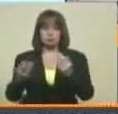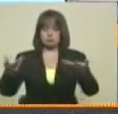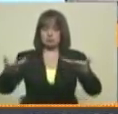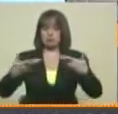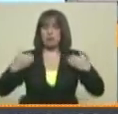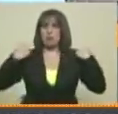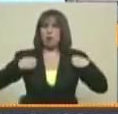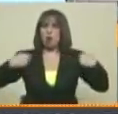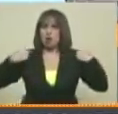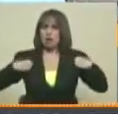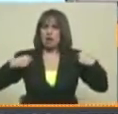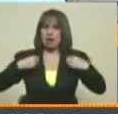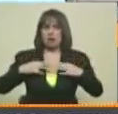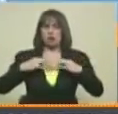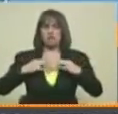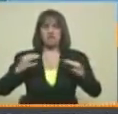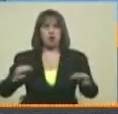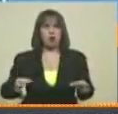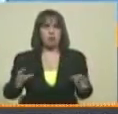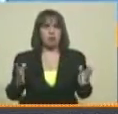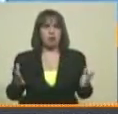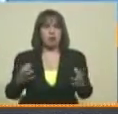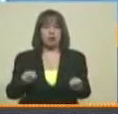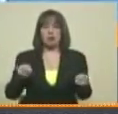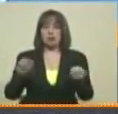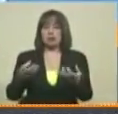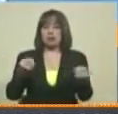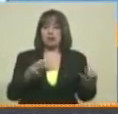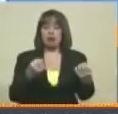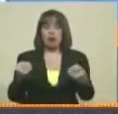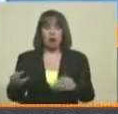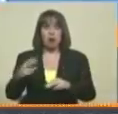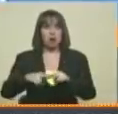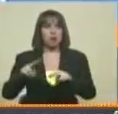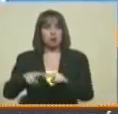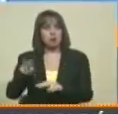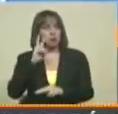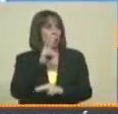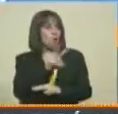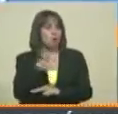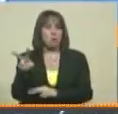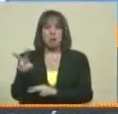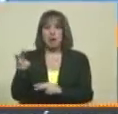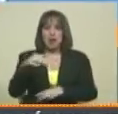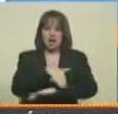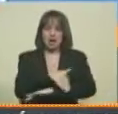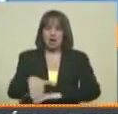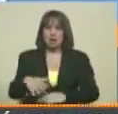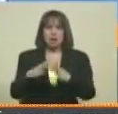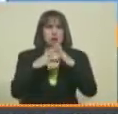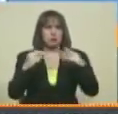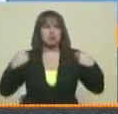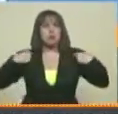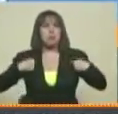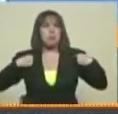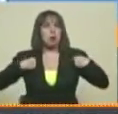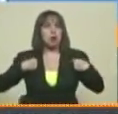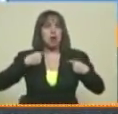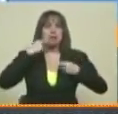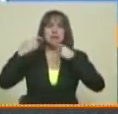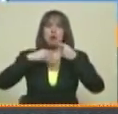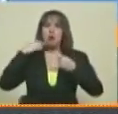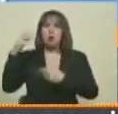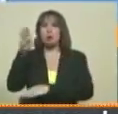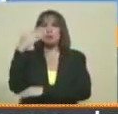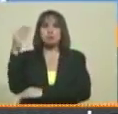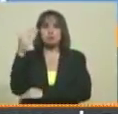belleza. Llegaron a más de 1 millón de hogares. Uno los ve en la calle. Todo el mundo tiene su morral tricolor